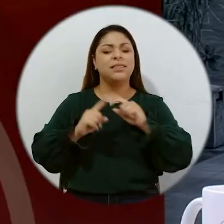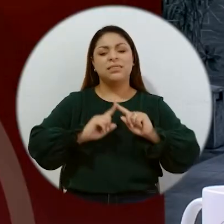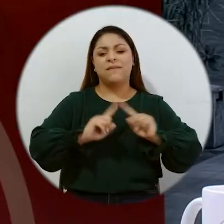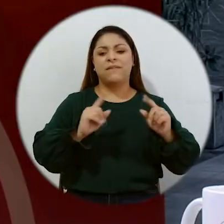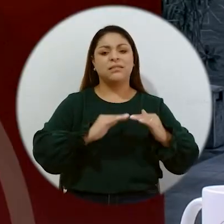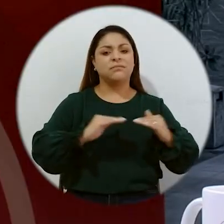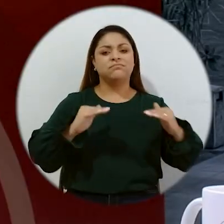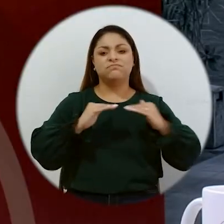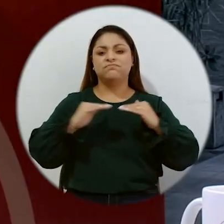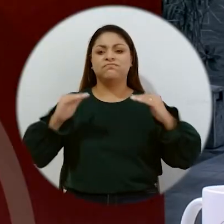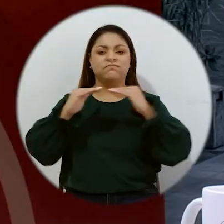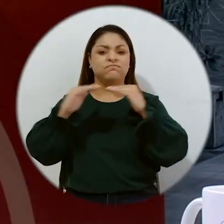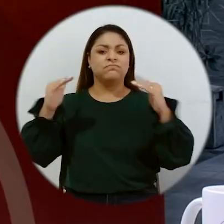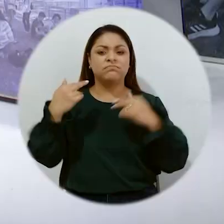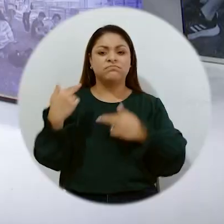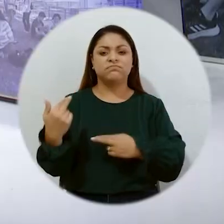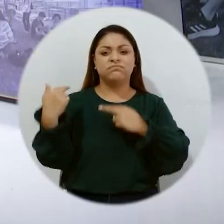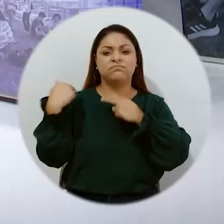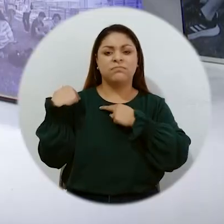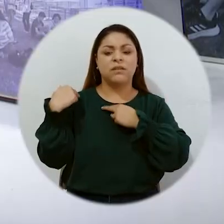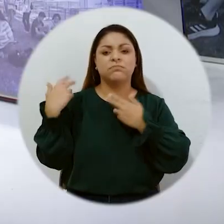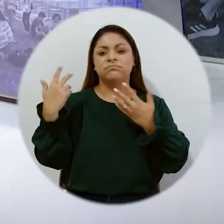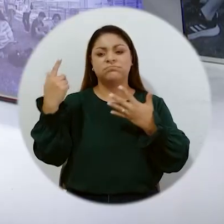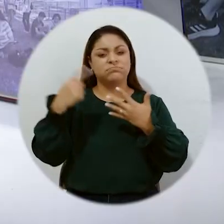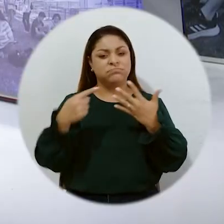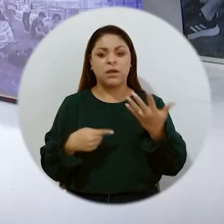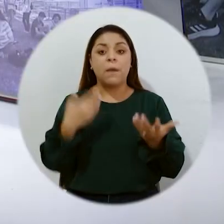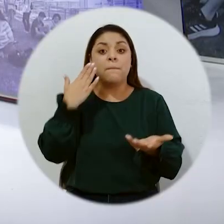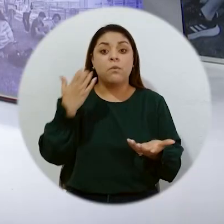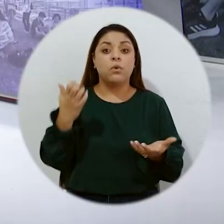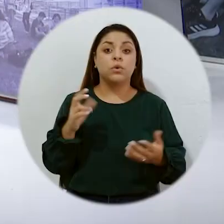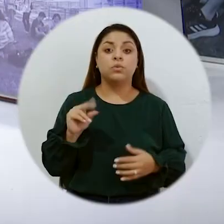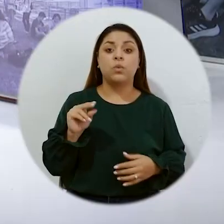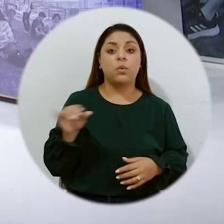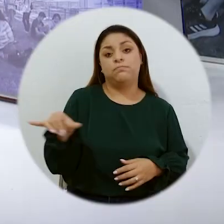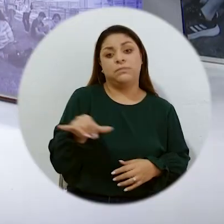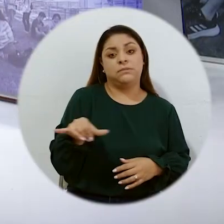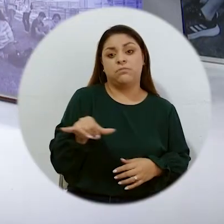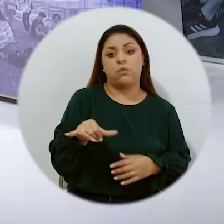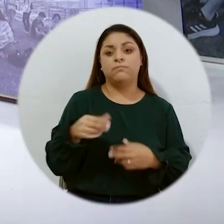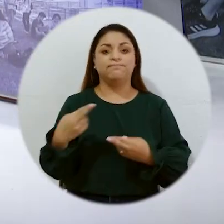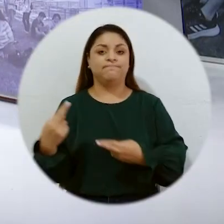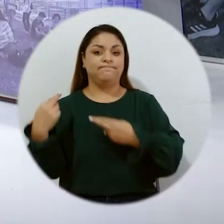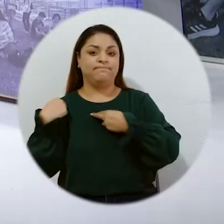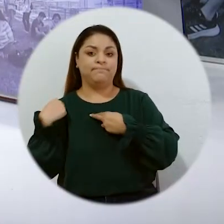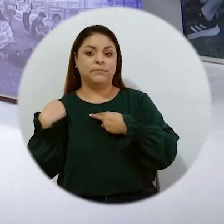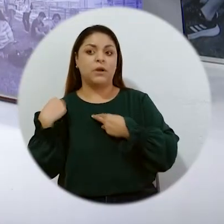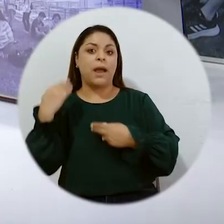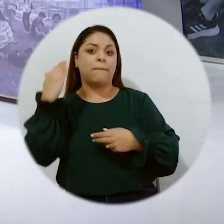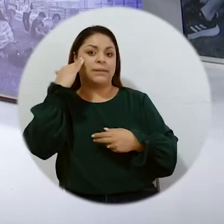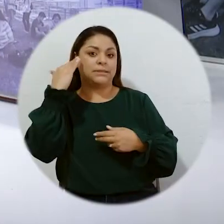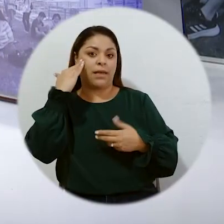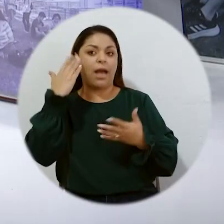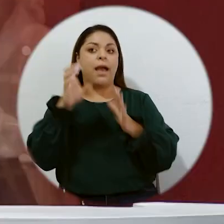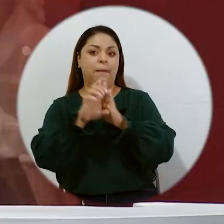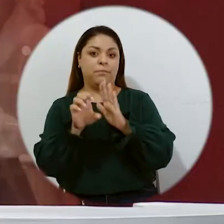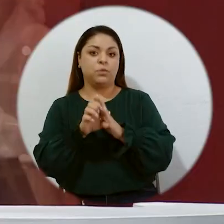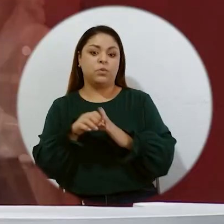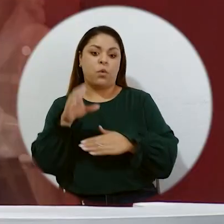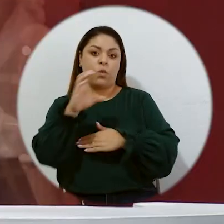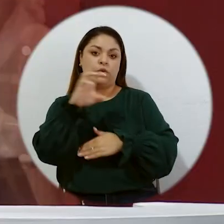grado de alcance, ¿verdad?, porque tampoco tiene la misma responsabilidad y capacidades un país